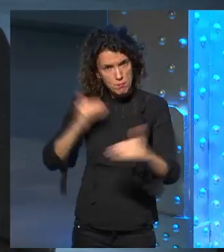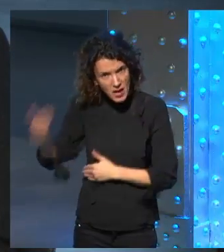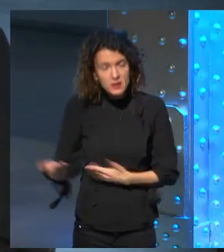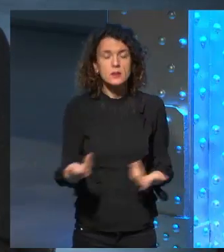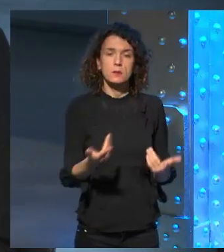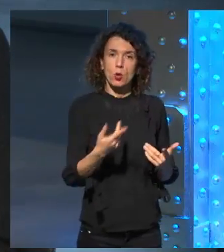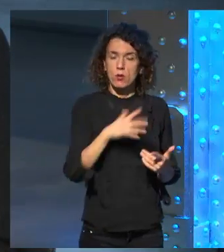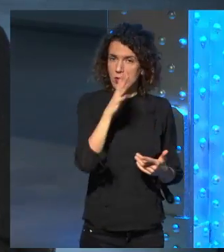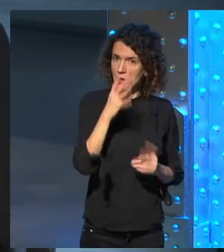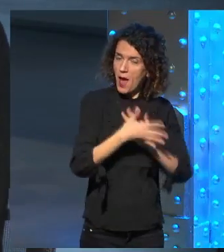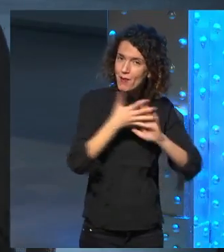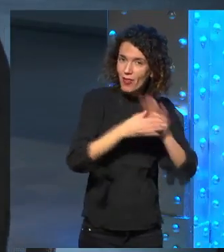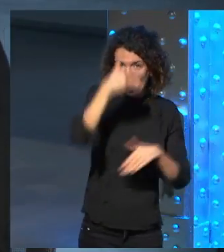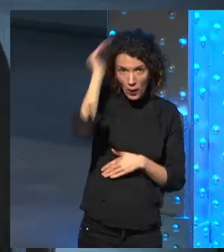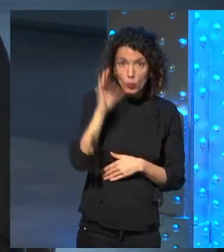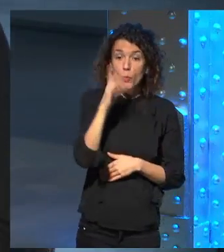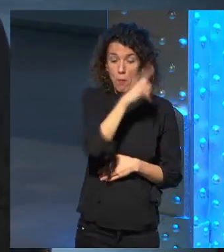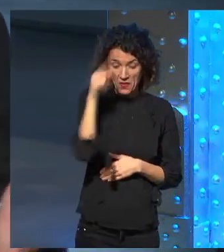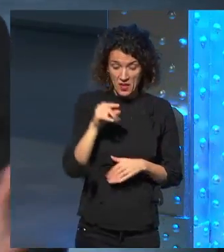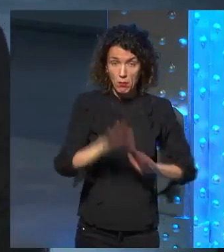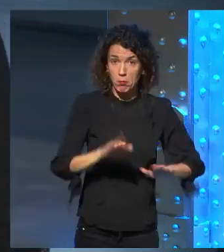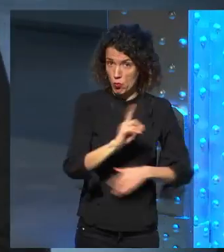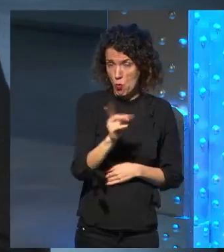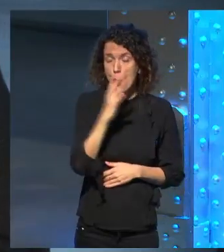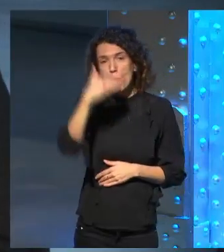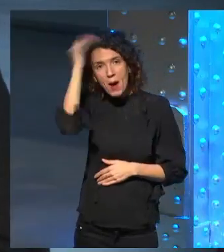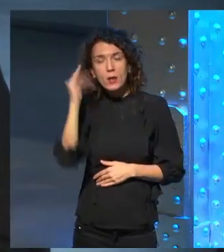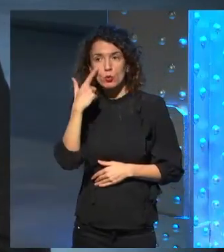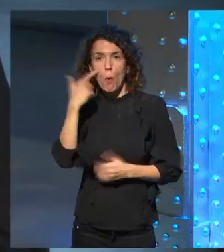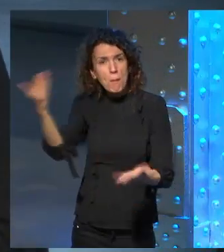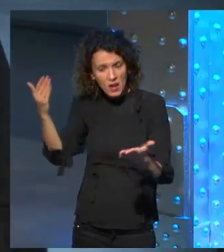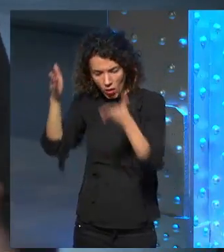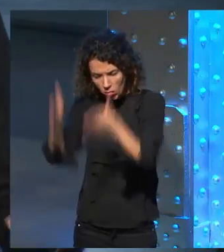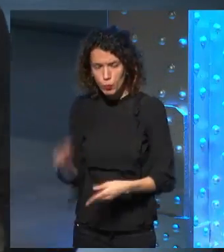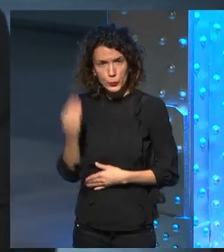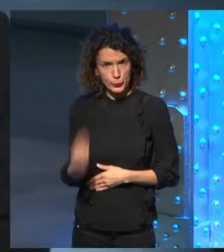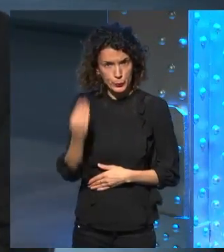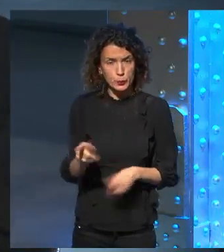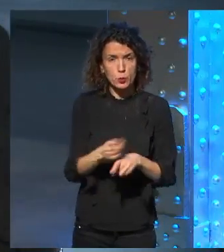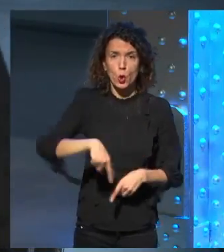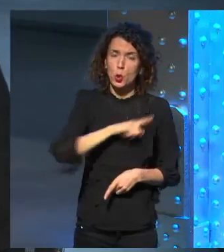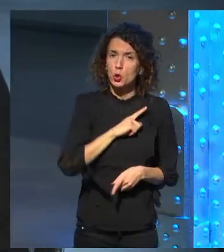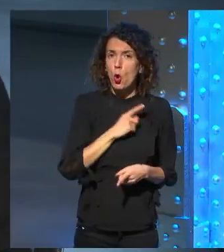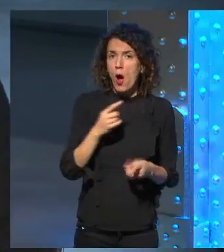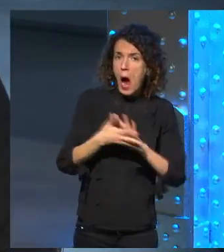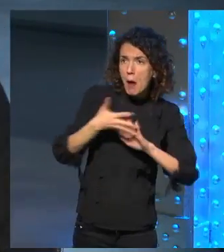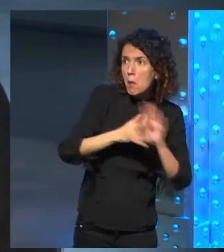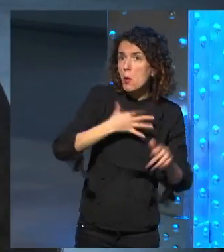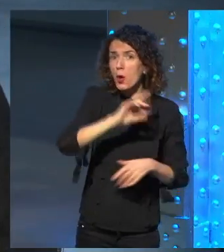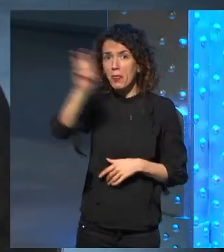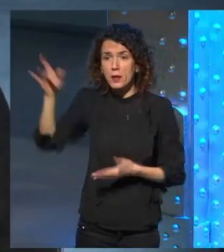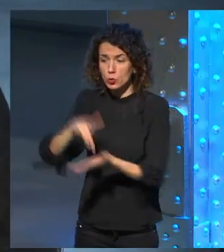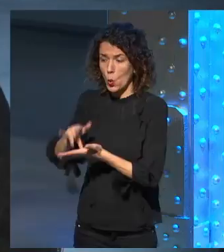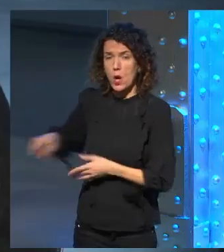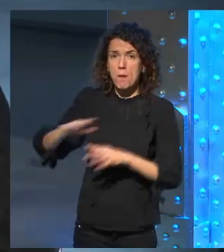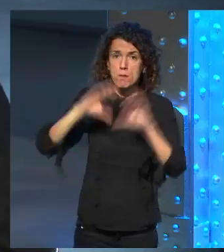hablando de Bartók, pero no porque estemos en Madrid, sino porque Bartók lo merece y nos ha tocado a nosotros, pero podría ser en